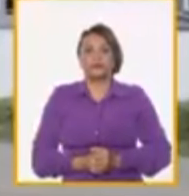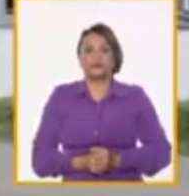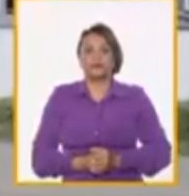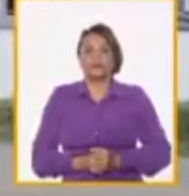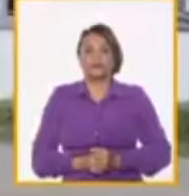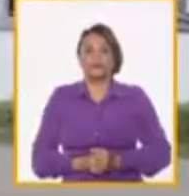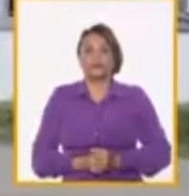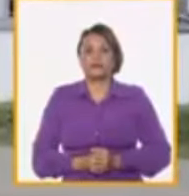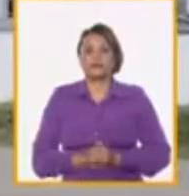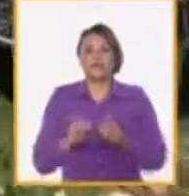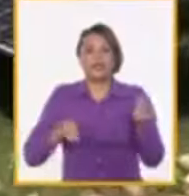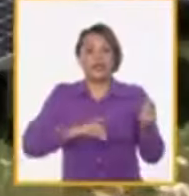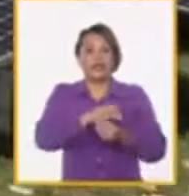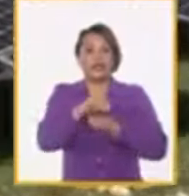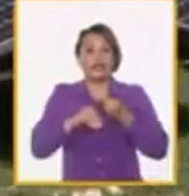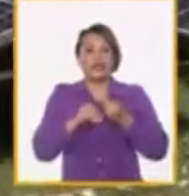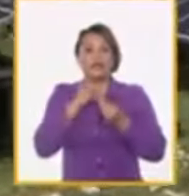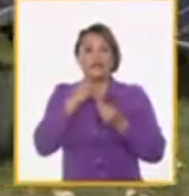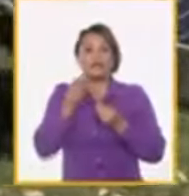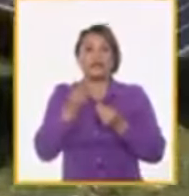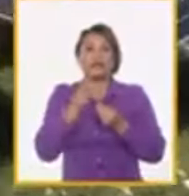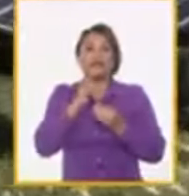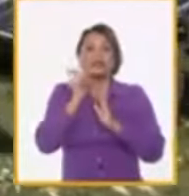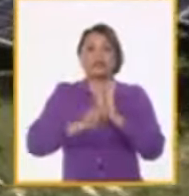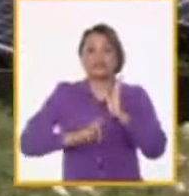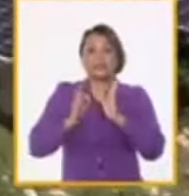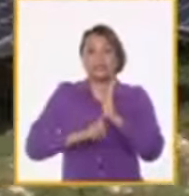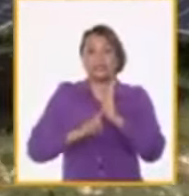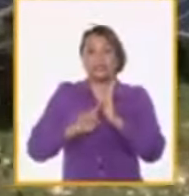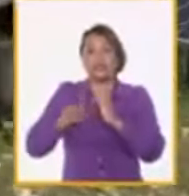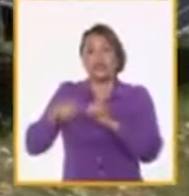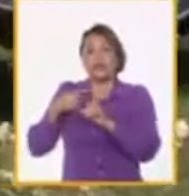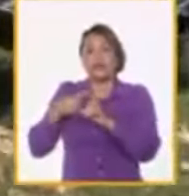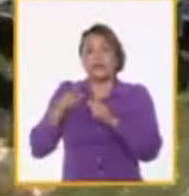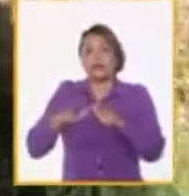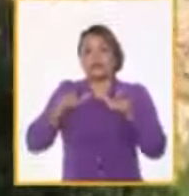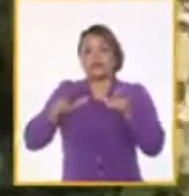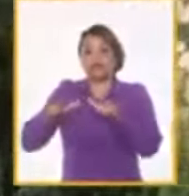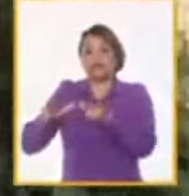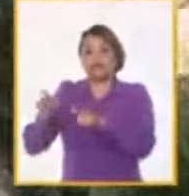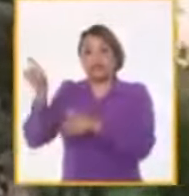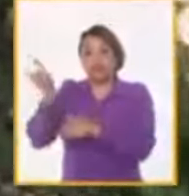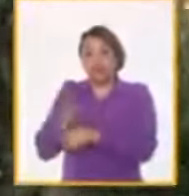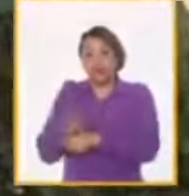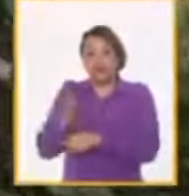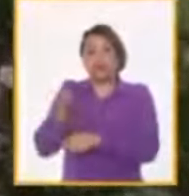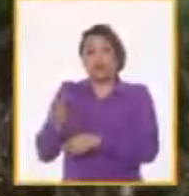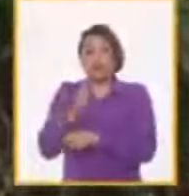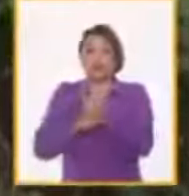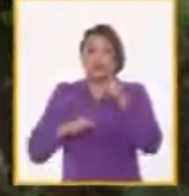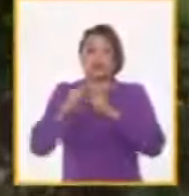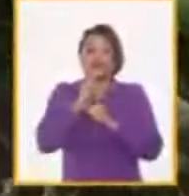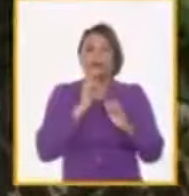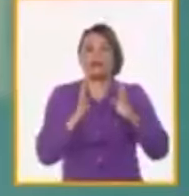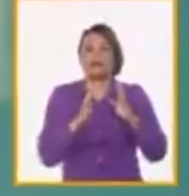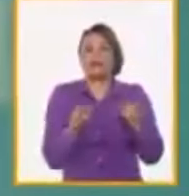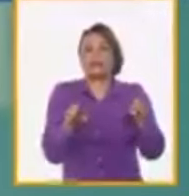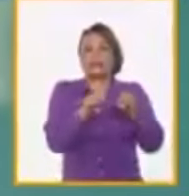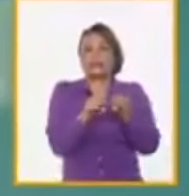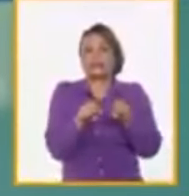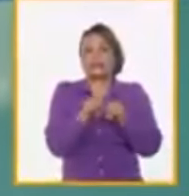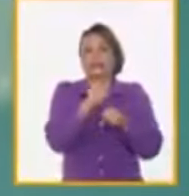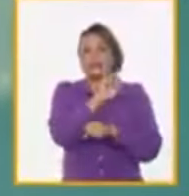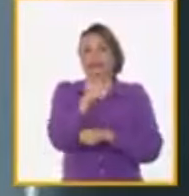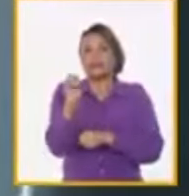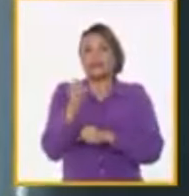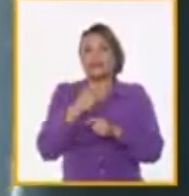El cambio de matriz energética en el sistema de acueducto de la empresa Aguas Turquino prevé en una primera etapa la instalación de 70